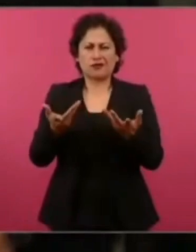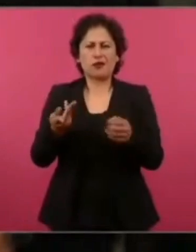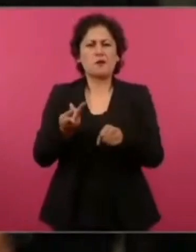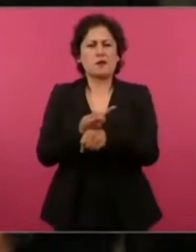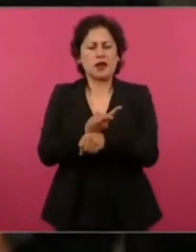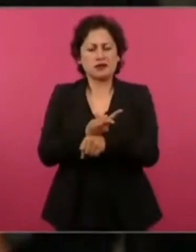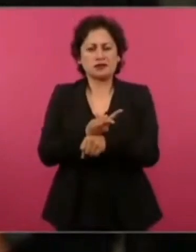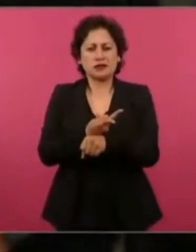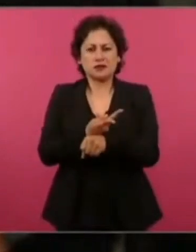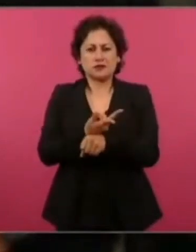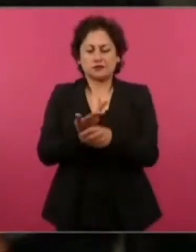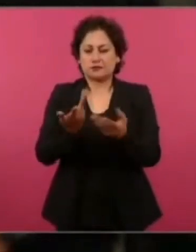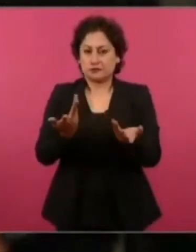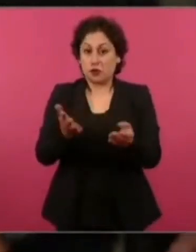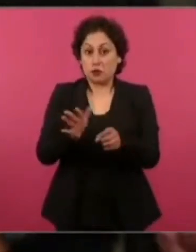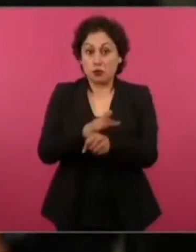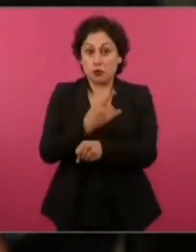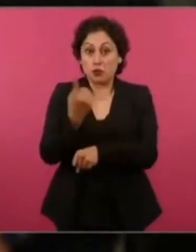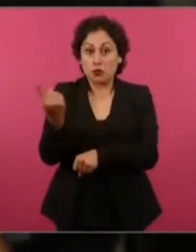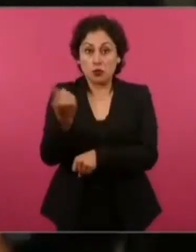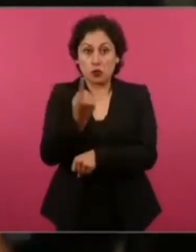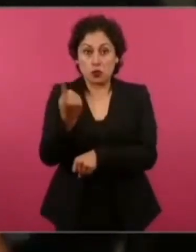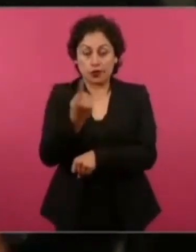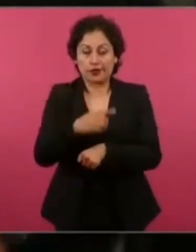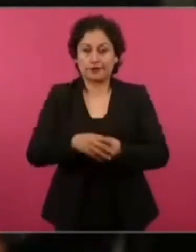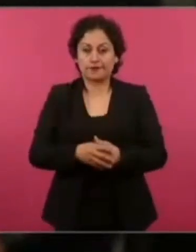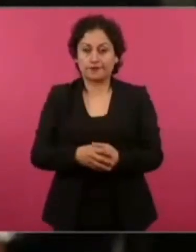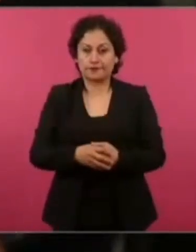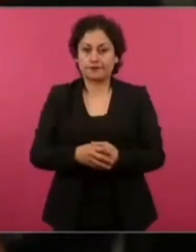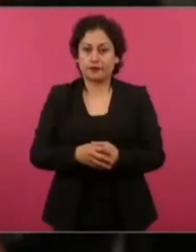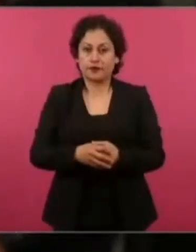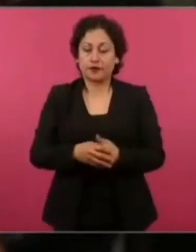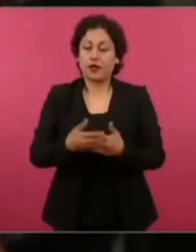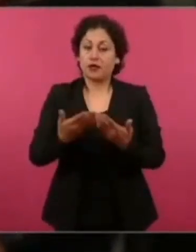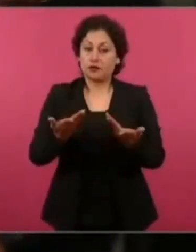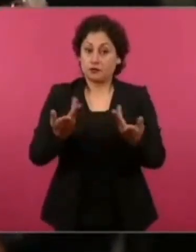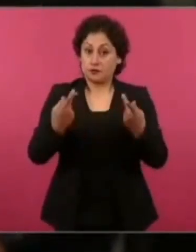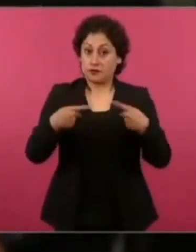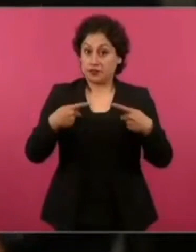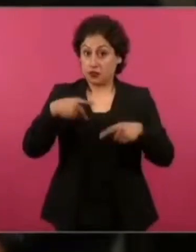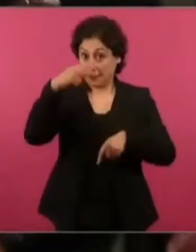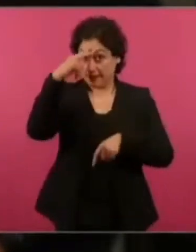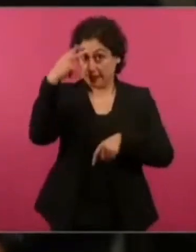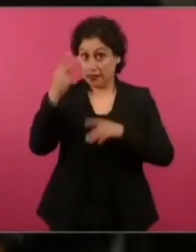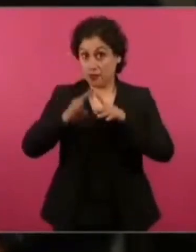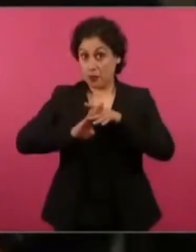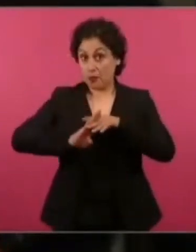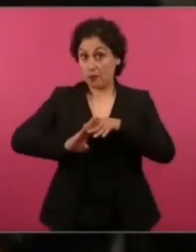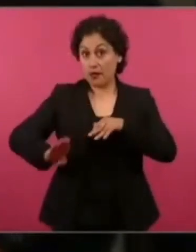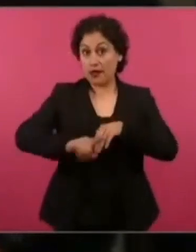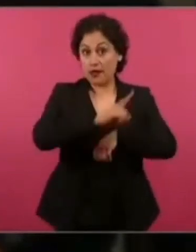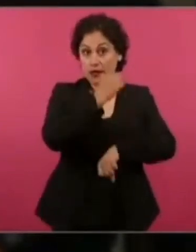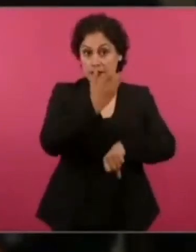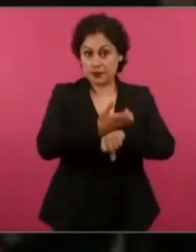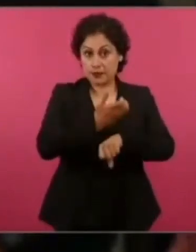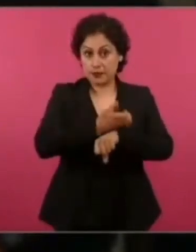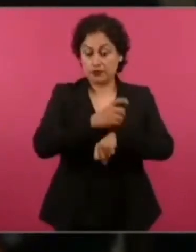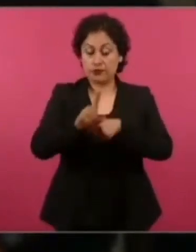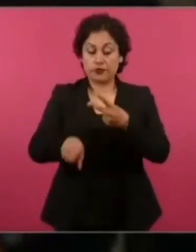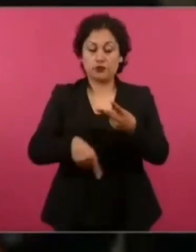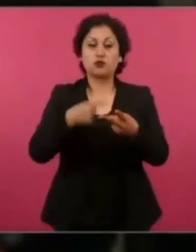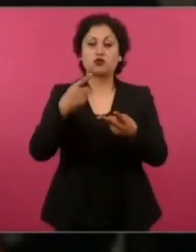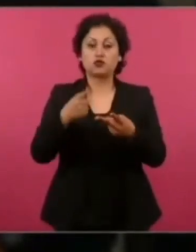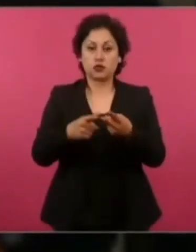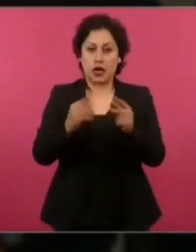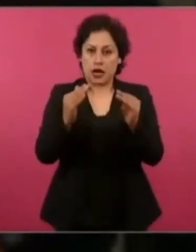esta situación en el sentido de que por una parte aumentan los mexicanos que emigran a Estados Unidos, por otra hay una mejora en